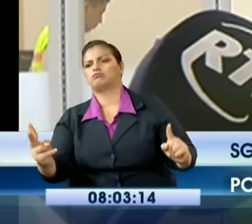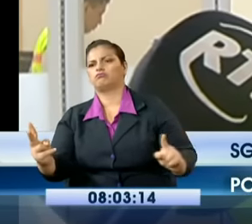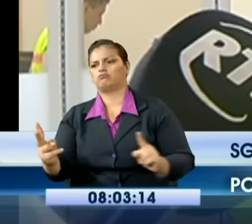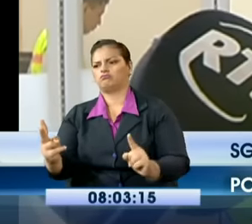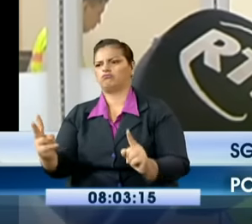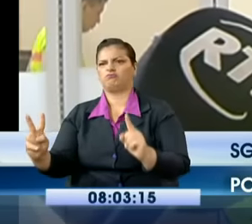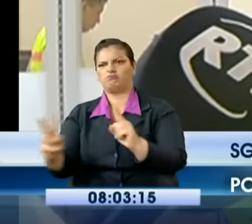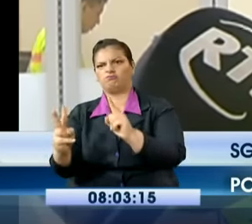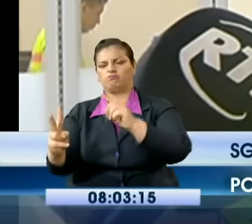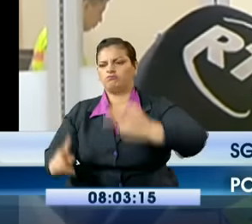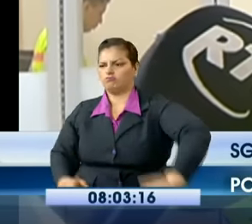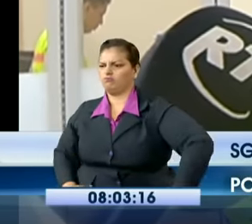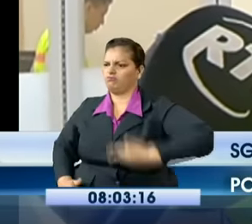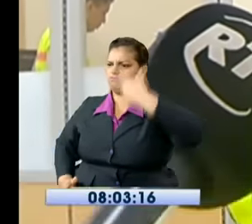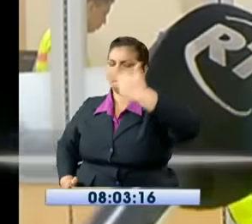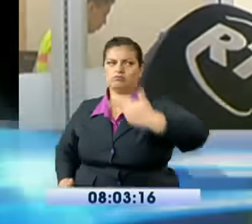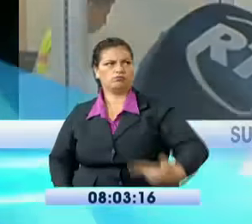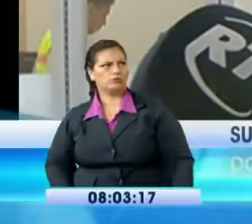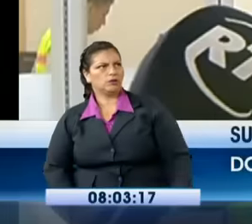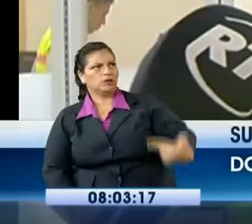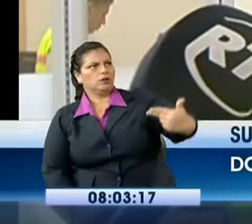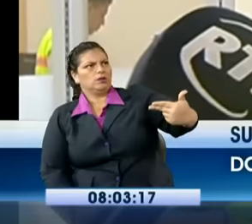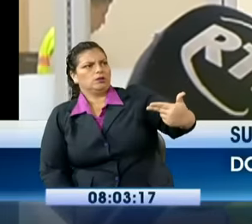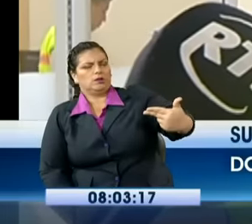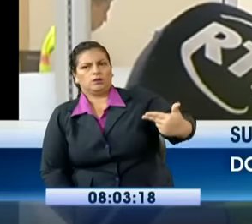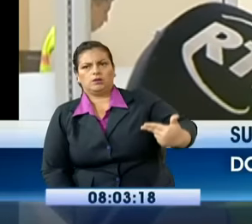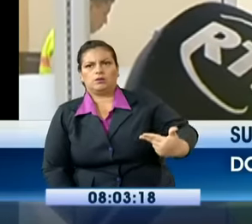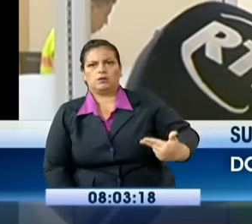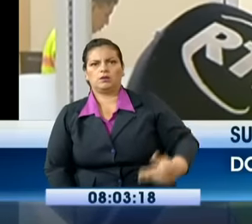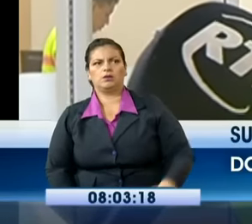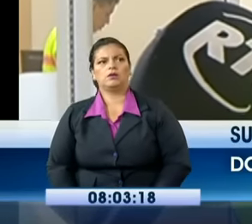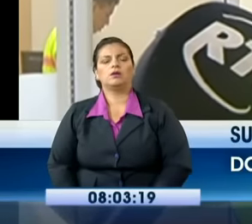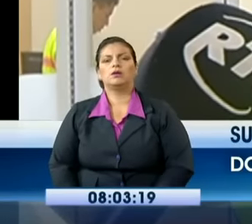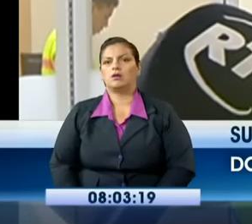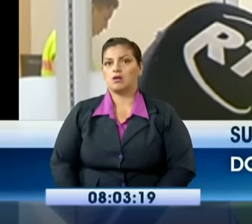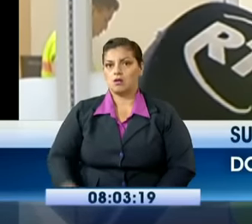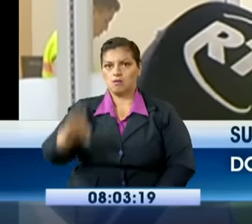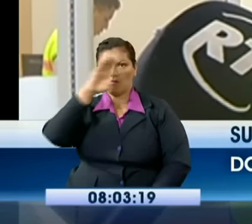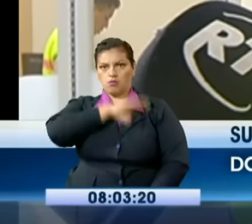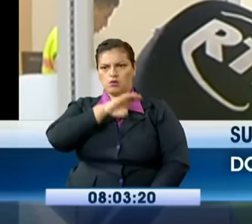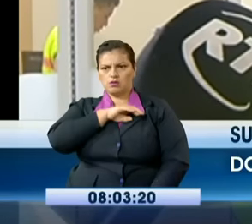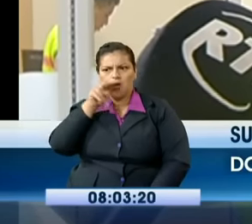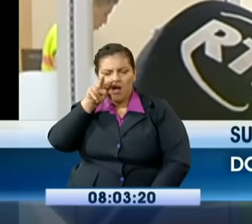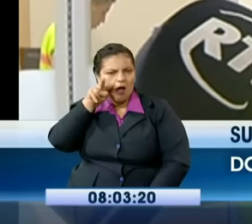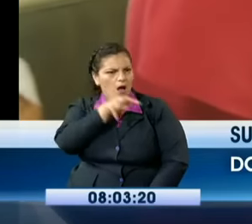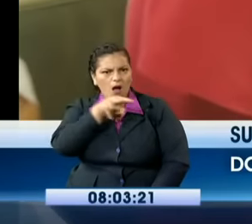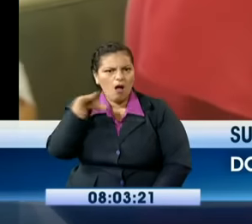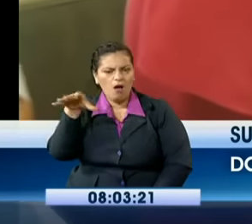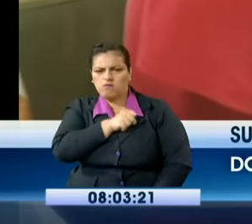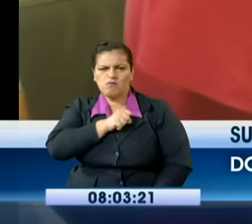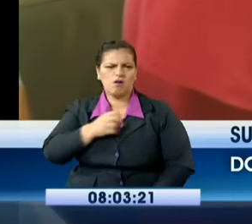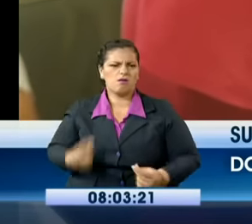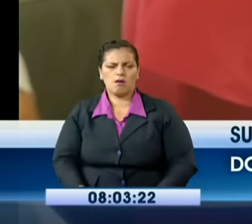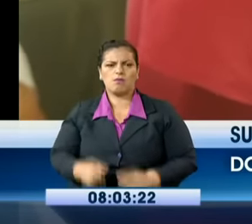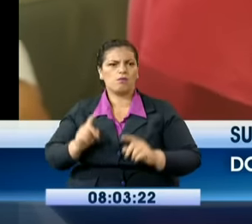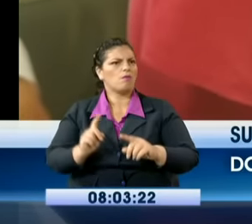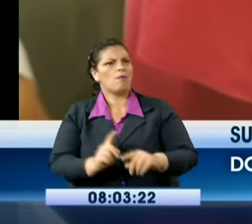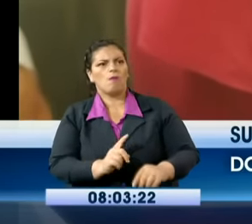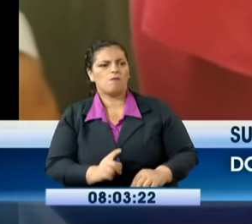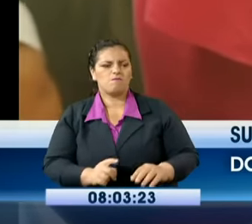vio que nosotros nos acercamos, no puso resistencia, simplemente procedimos a detenerlo y no puso resistencia. Más al sur del